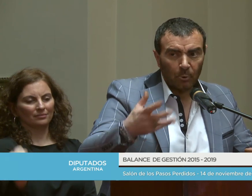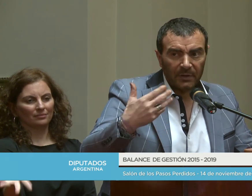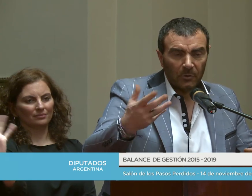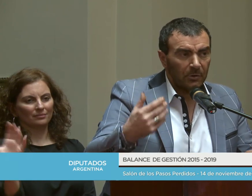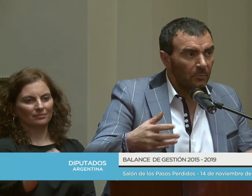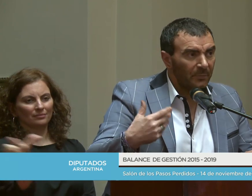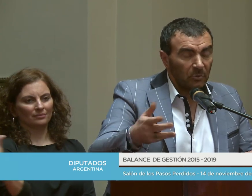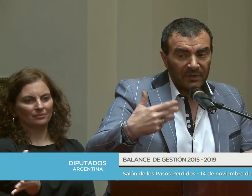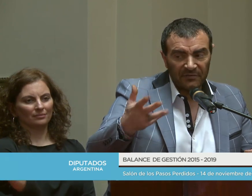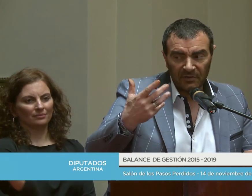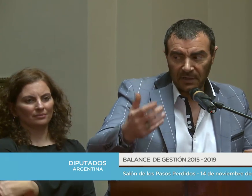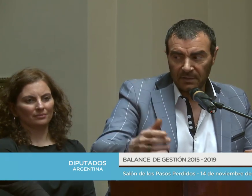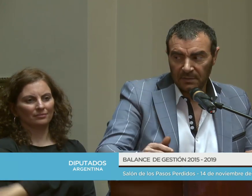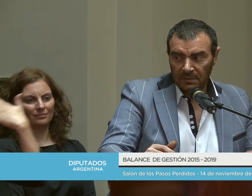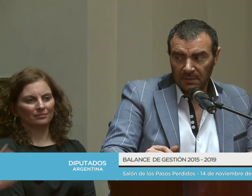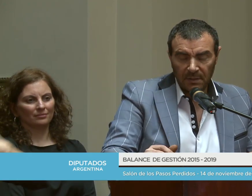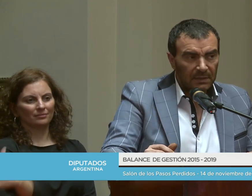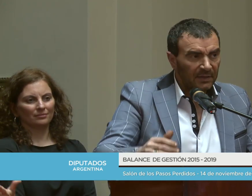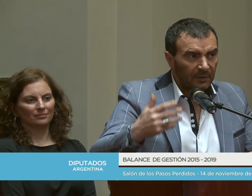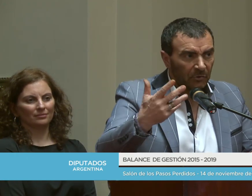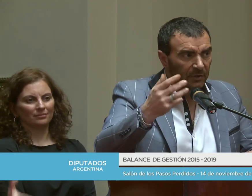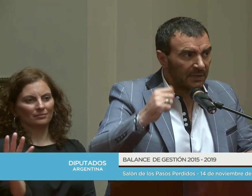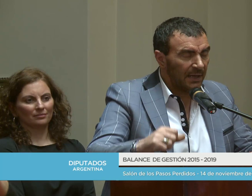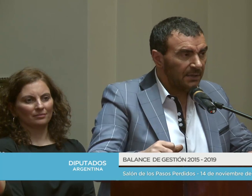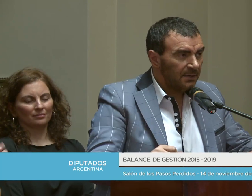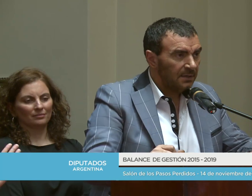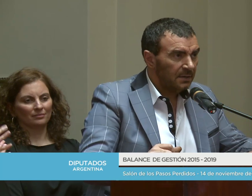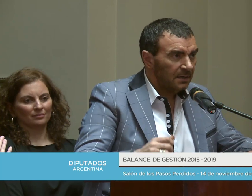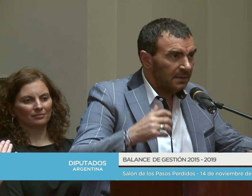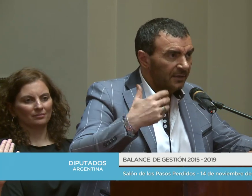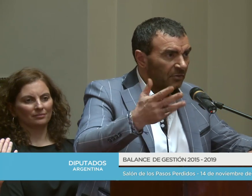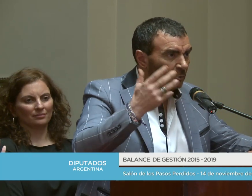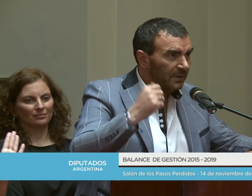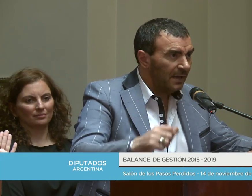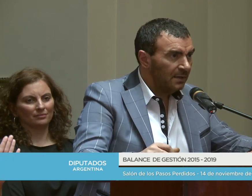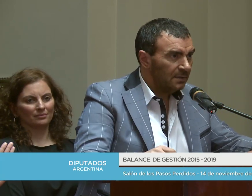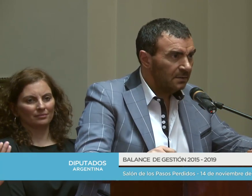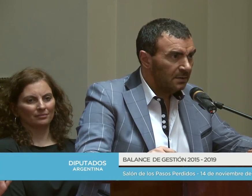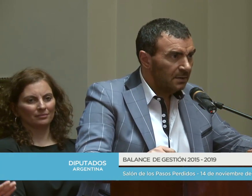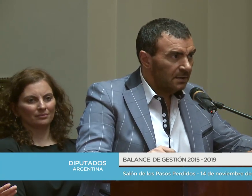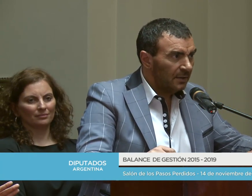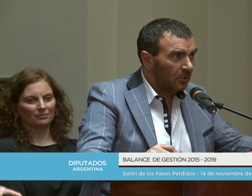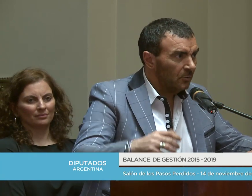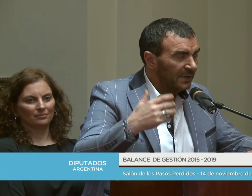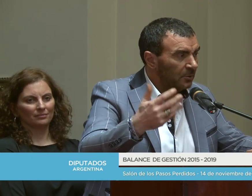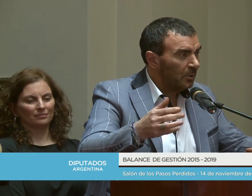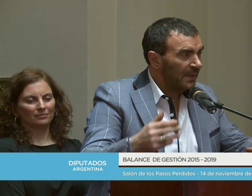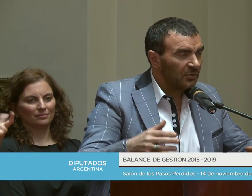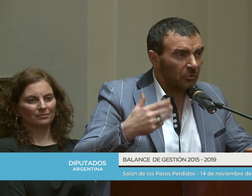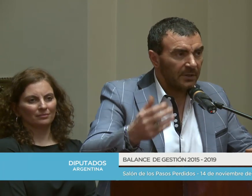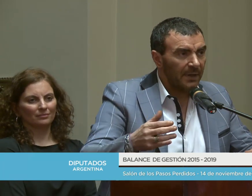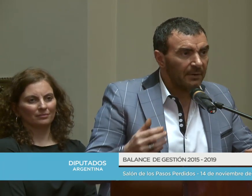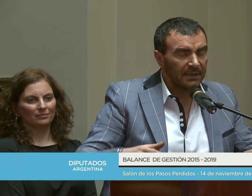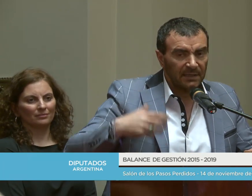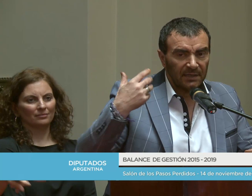ponen el cuerpo en los momentos más difíciles. La de servicios generales, la de seguridad, la de los compañeros cuando